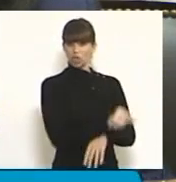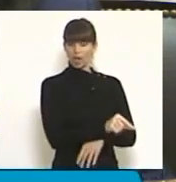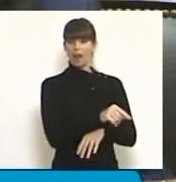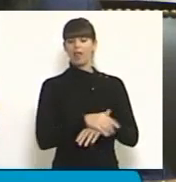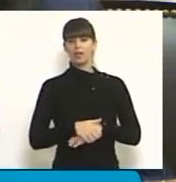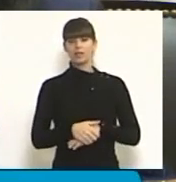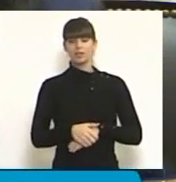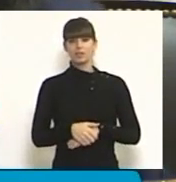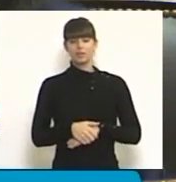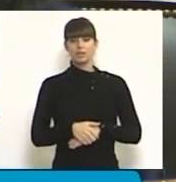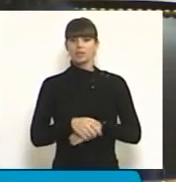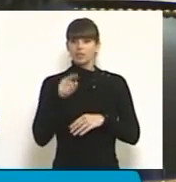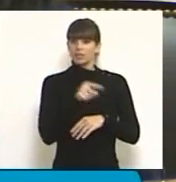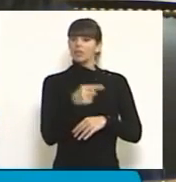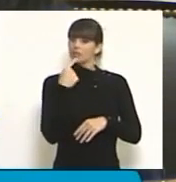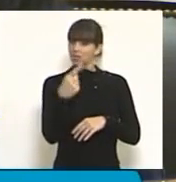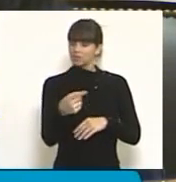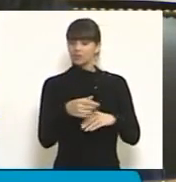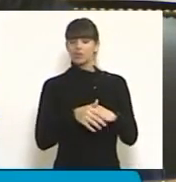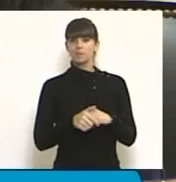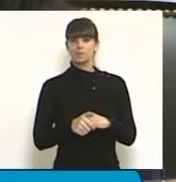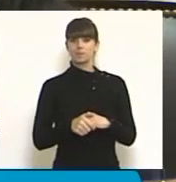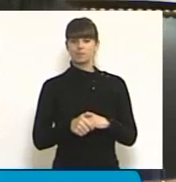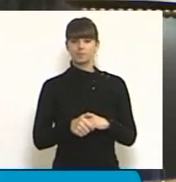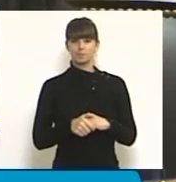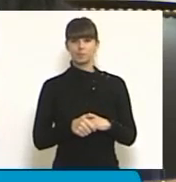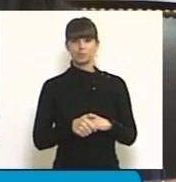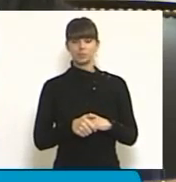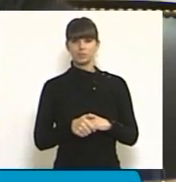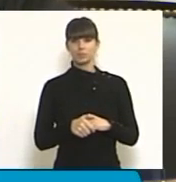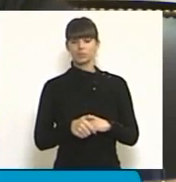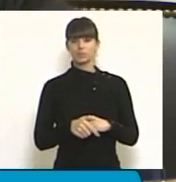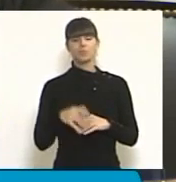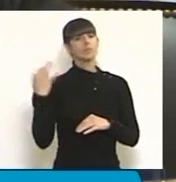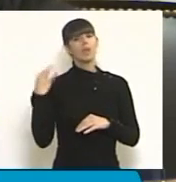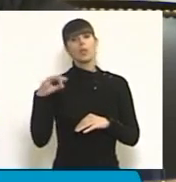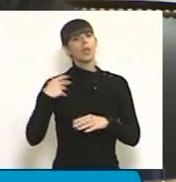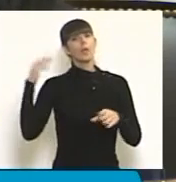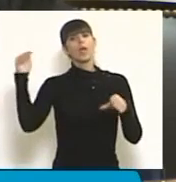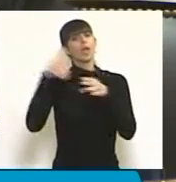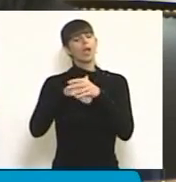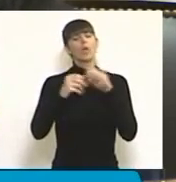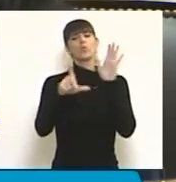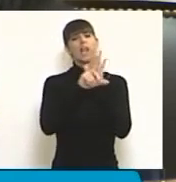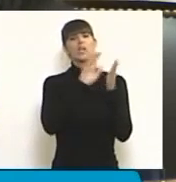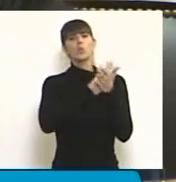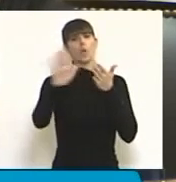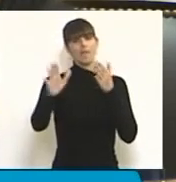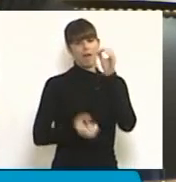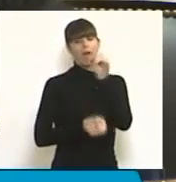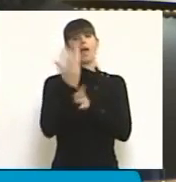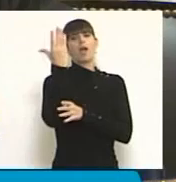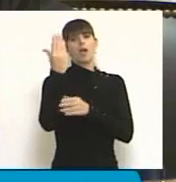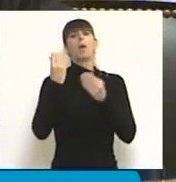norma sancionada habla de que debemos votar una nueva ley para crear